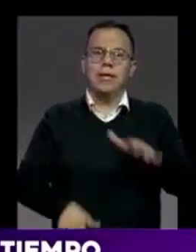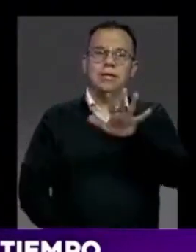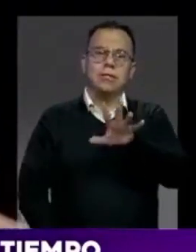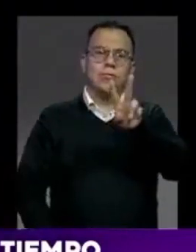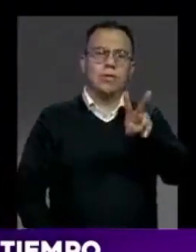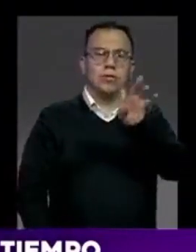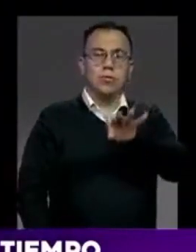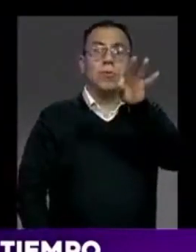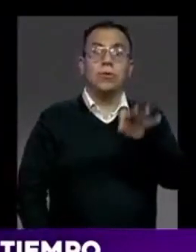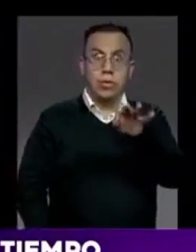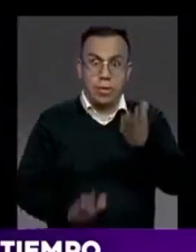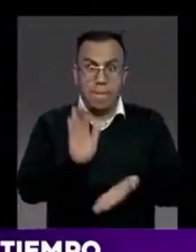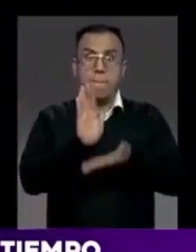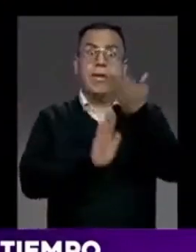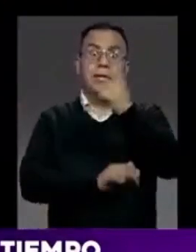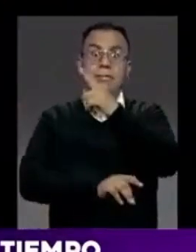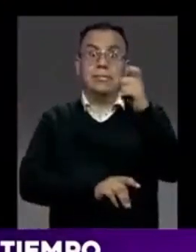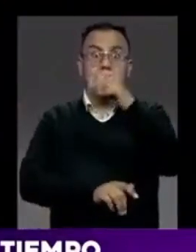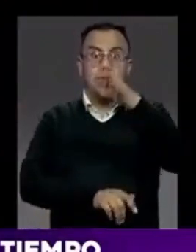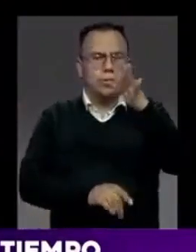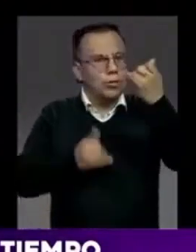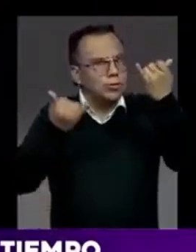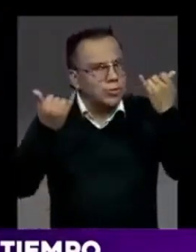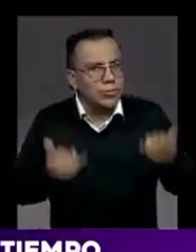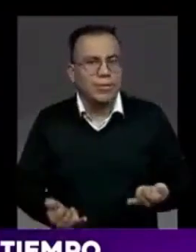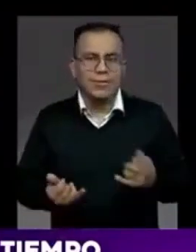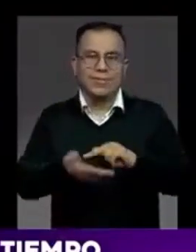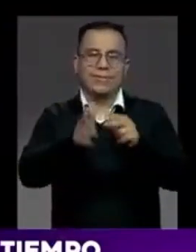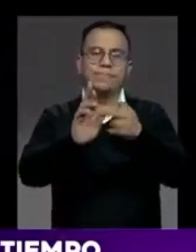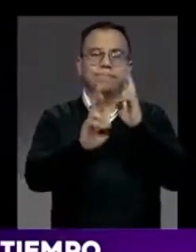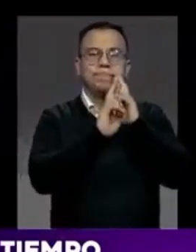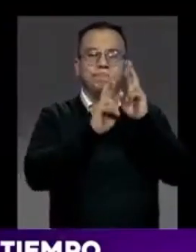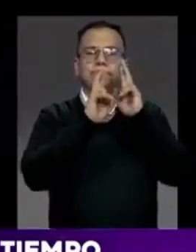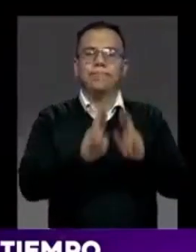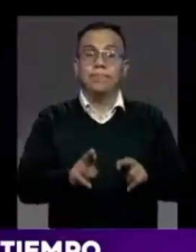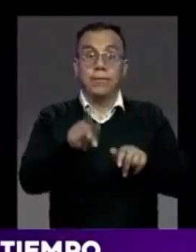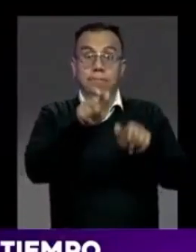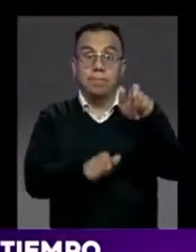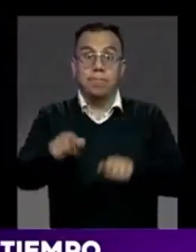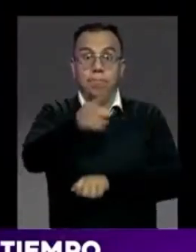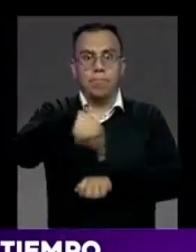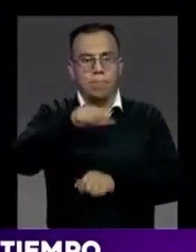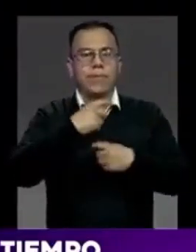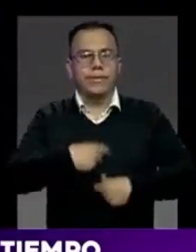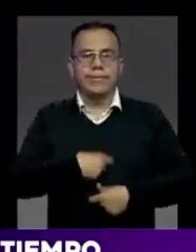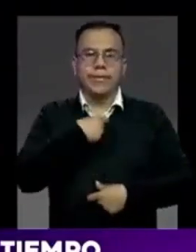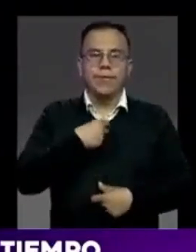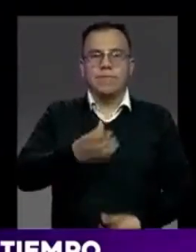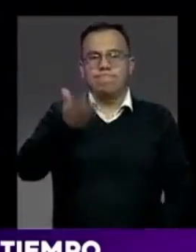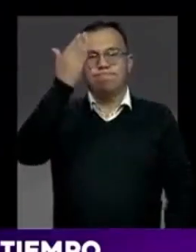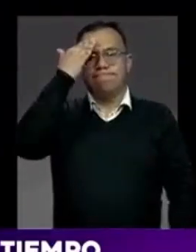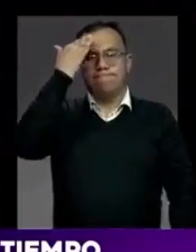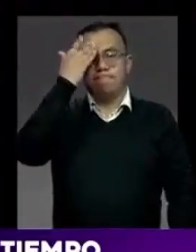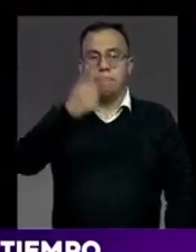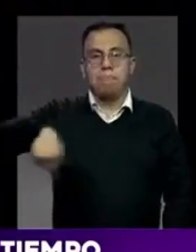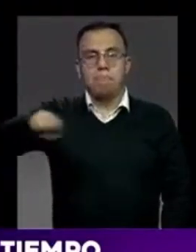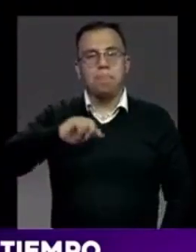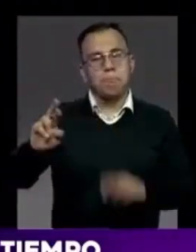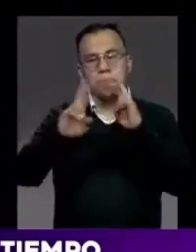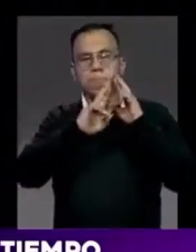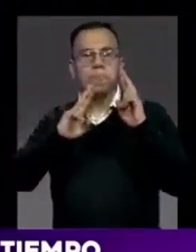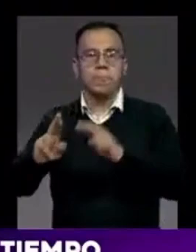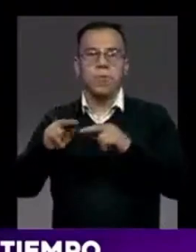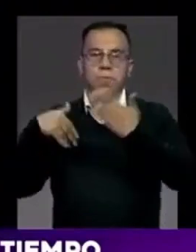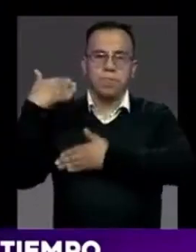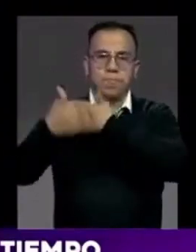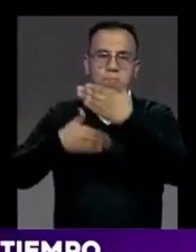por ciento podemos pasar al ciento por ciento ya mismo simplemente por reconocer la gente que en la sociedad civil ya lo sabía hacer simplemente reconociendo lo